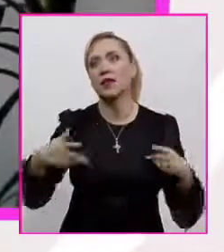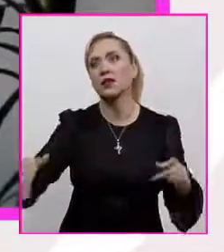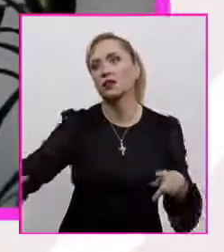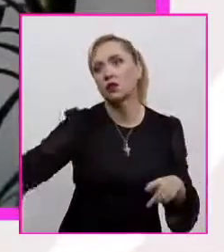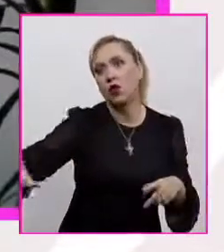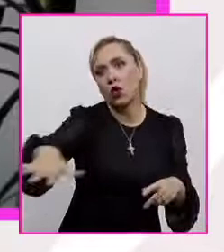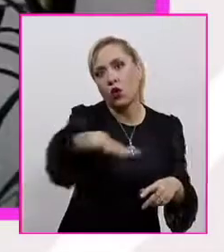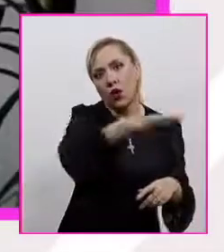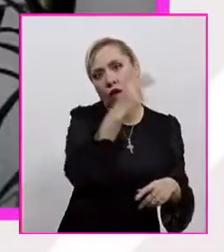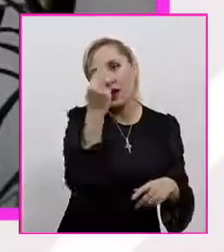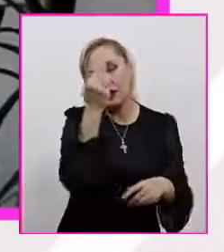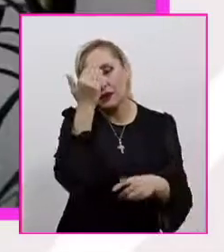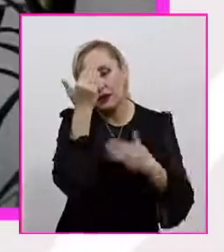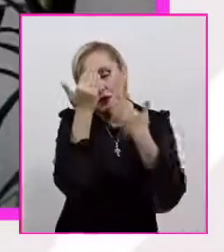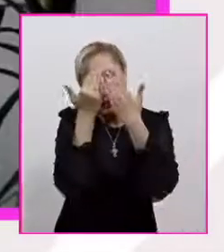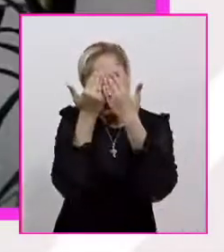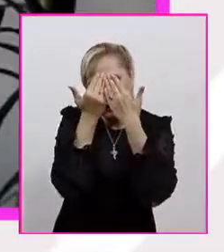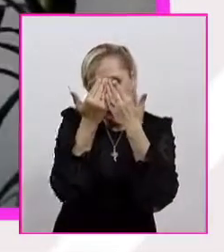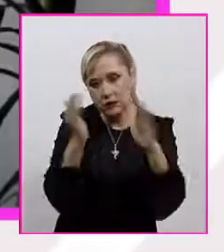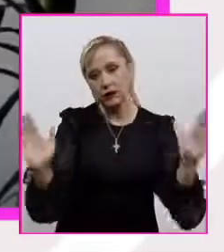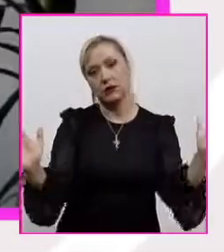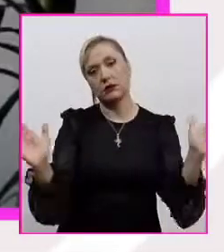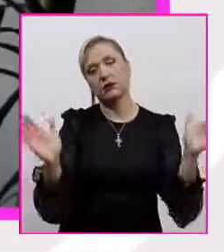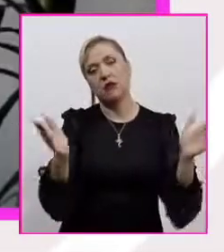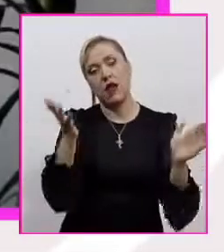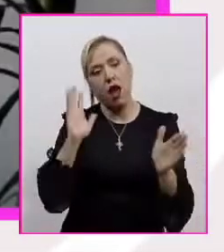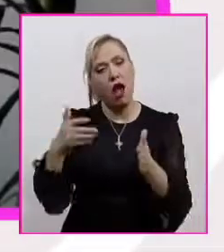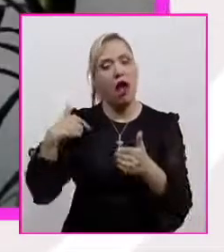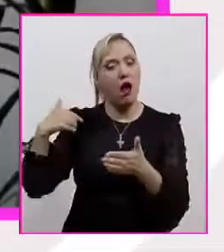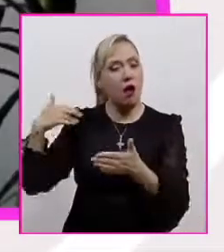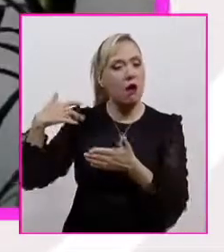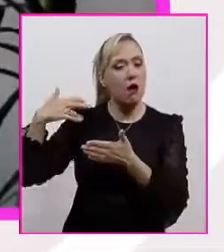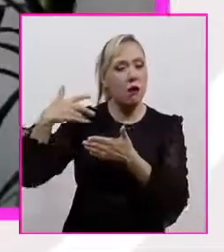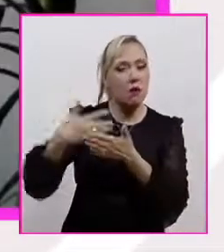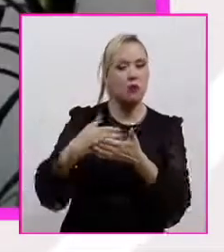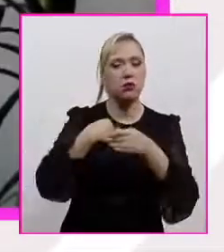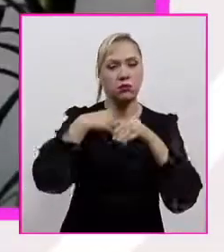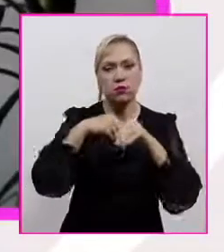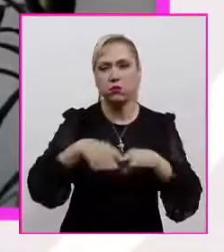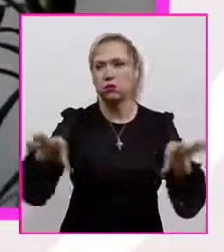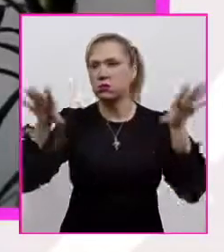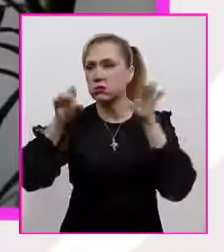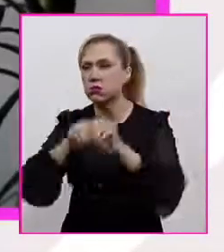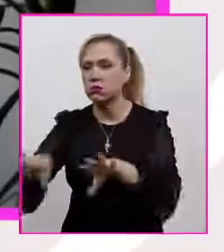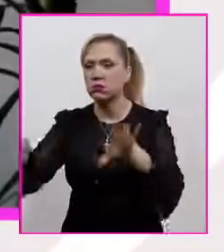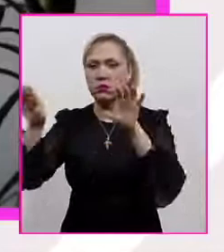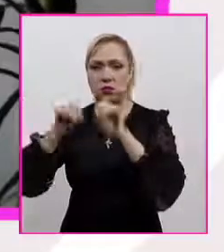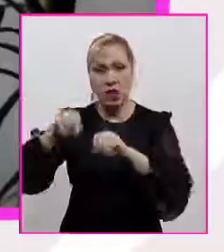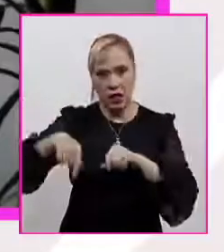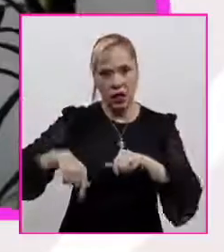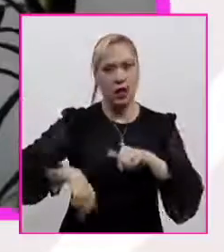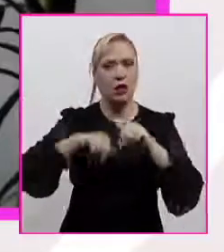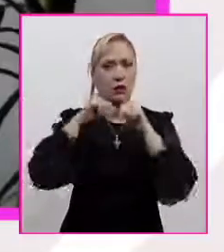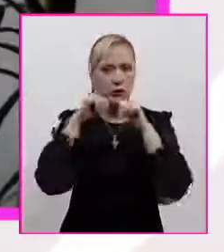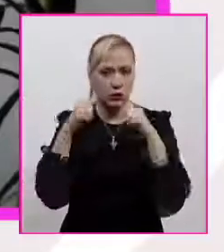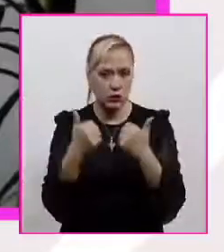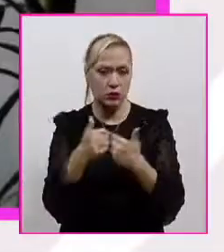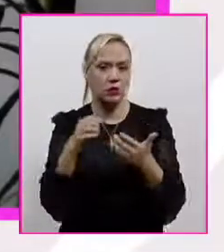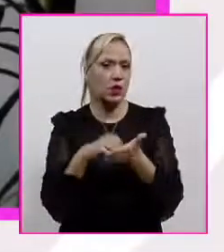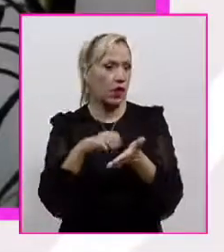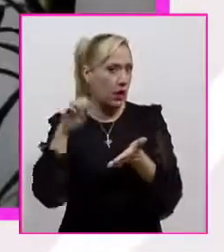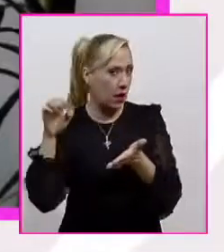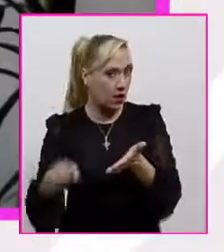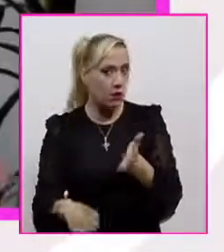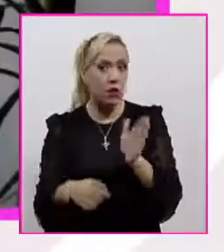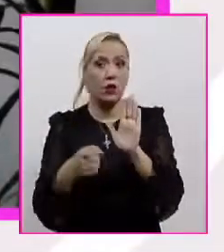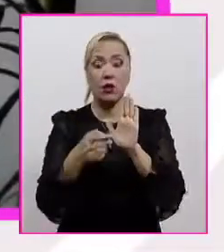general, a la comunidad de acogida, que es lo que hemos venido haciendo en Haz Movilidad, porque en este punto en particular, en este ejemplo,